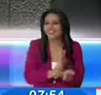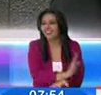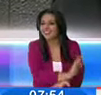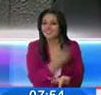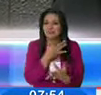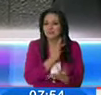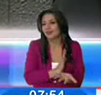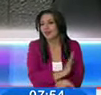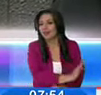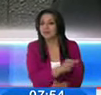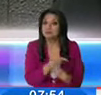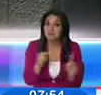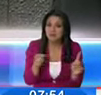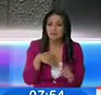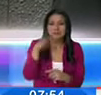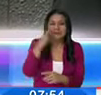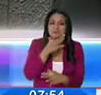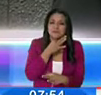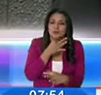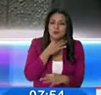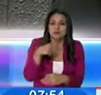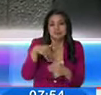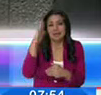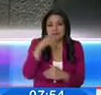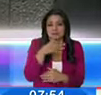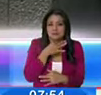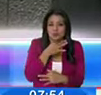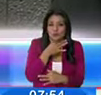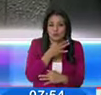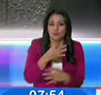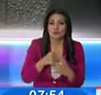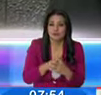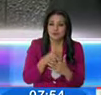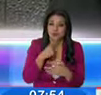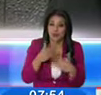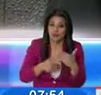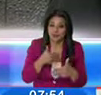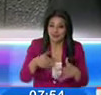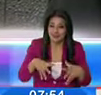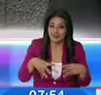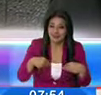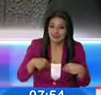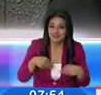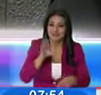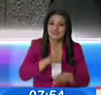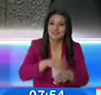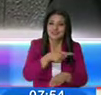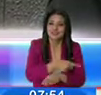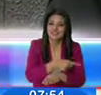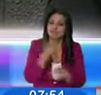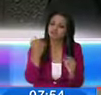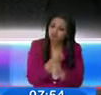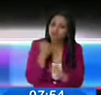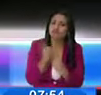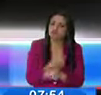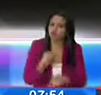¿no? Pero a mí lo que me gustaba de él, después le acepté, era por lo que él era